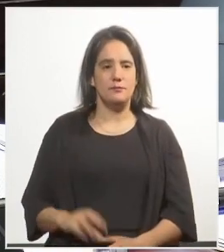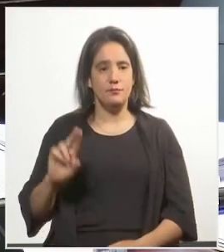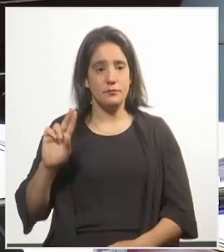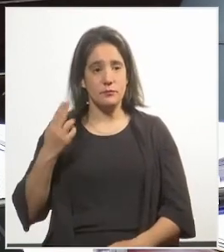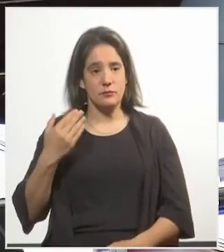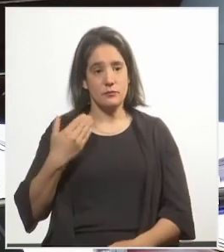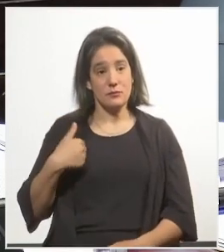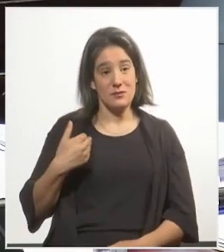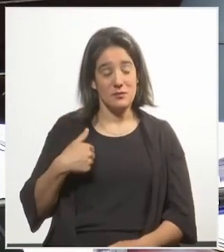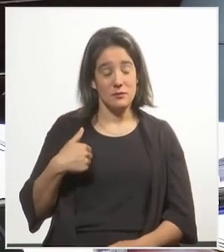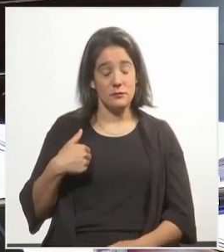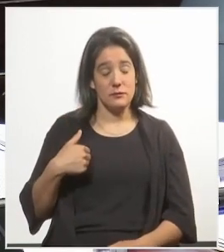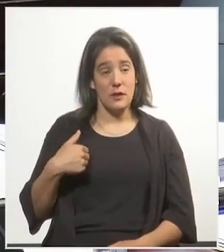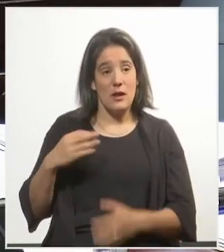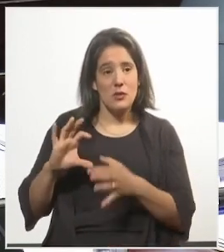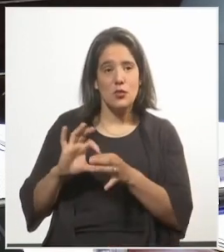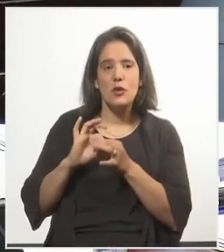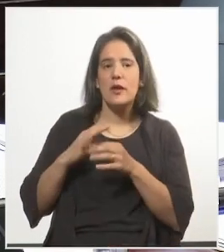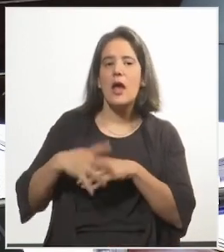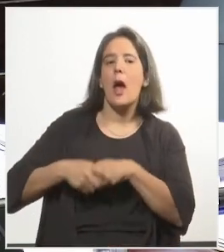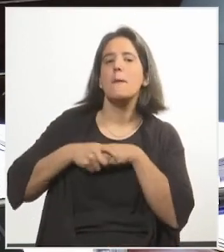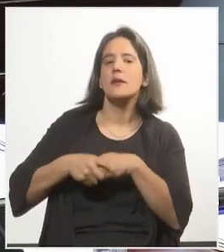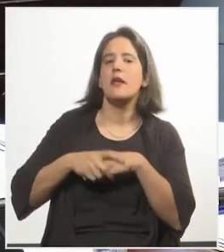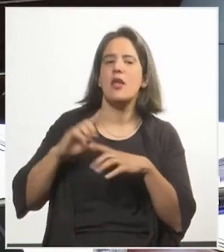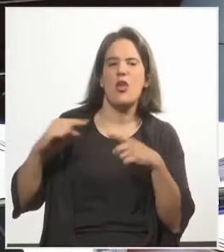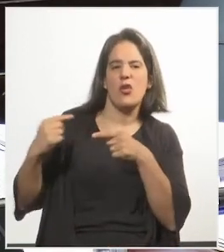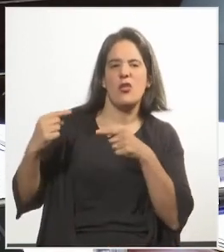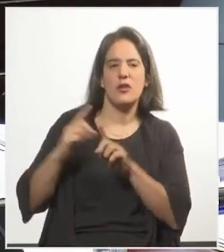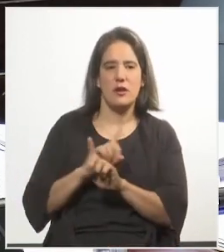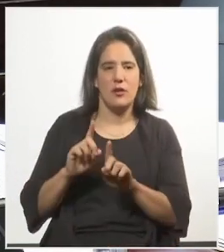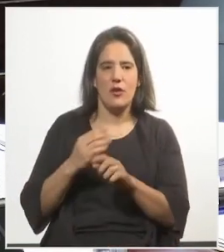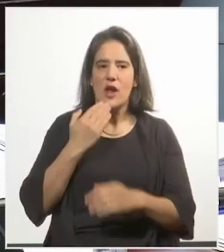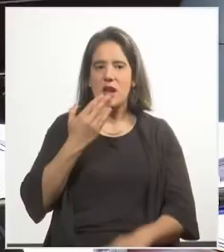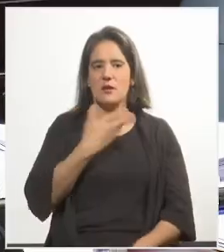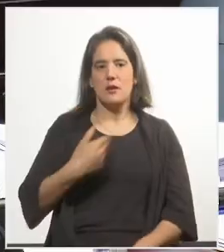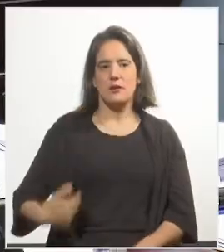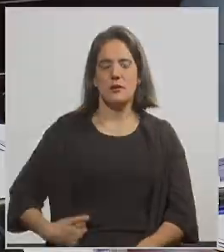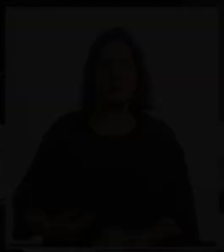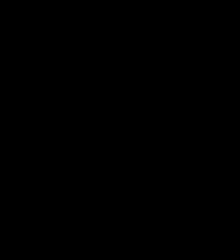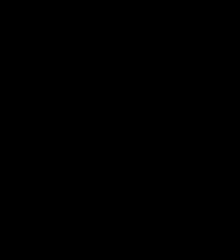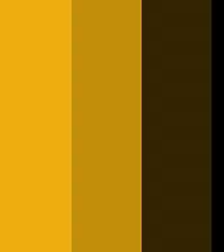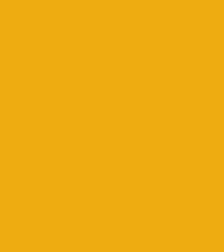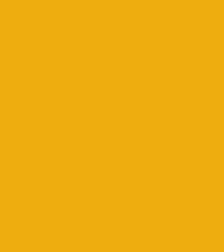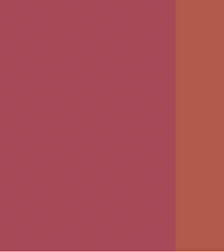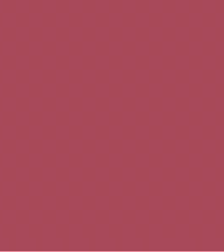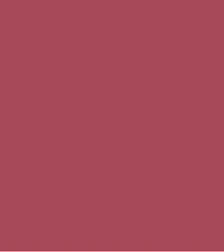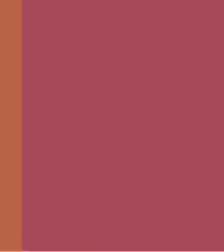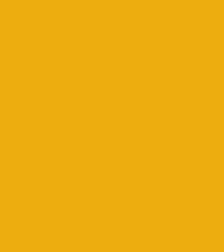relación que tiene que ser una relación de amistad y no de enfrentamiento. Gracias, señora Presidenta.